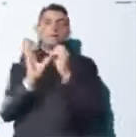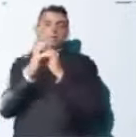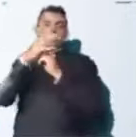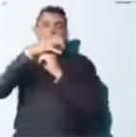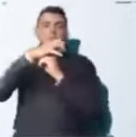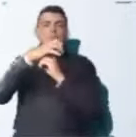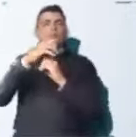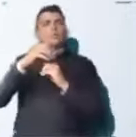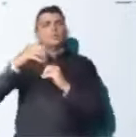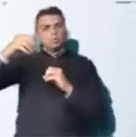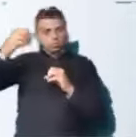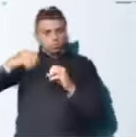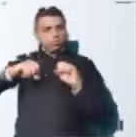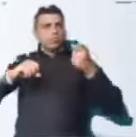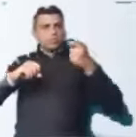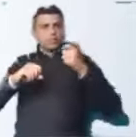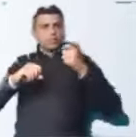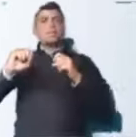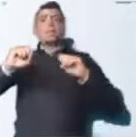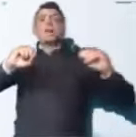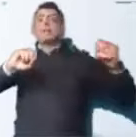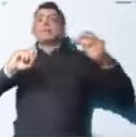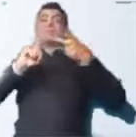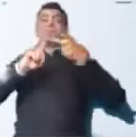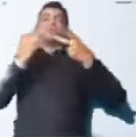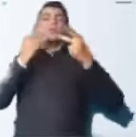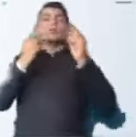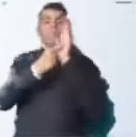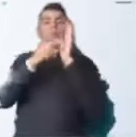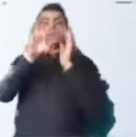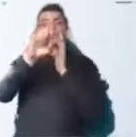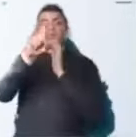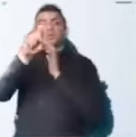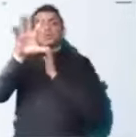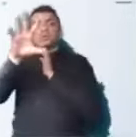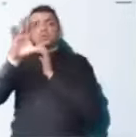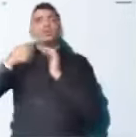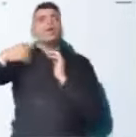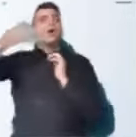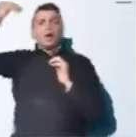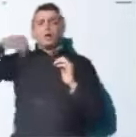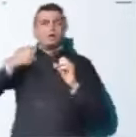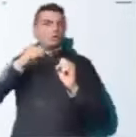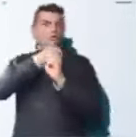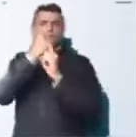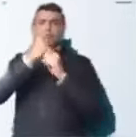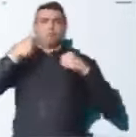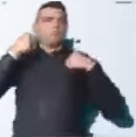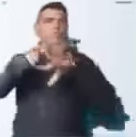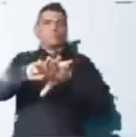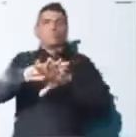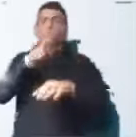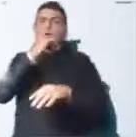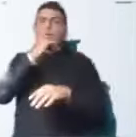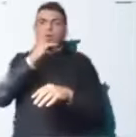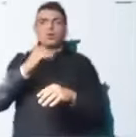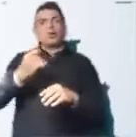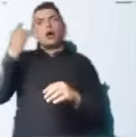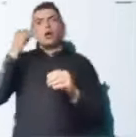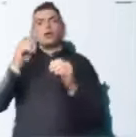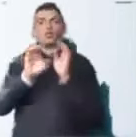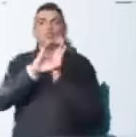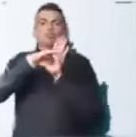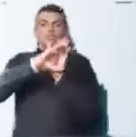porque en esa época no habían redes sociales, en esa época no había Instagram, Facebook, WhatsApp, y las personas no se convertían